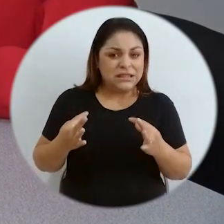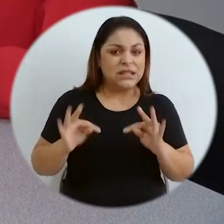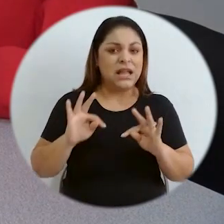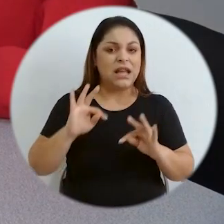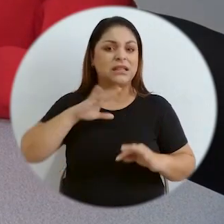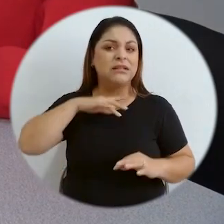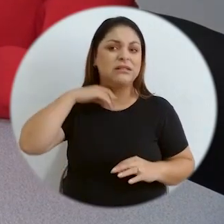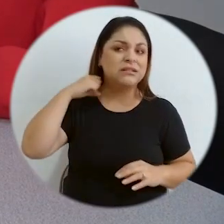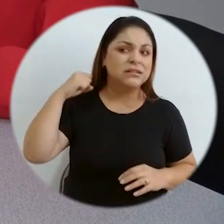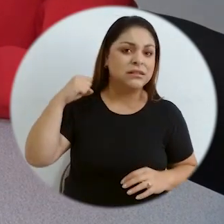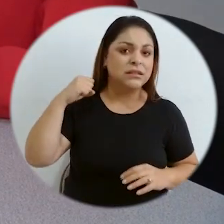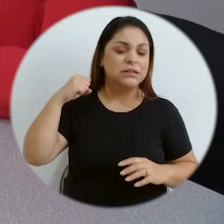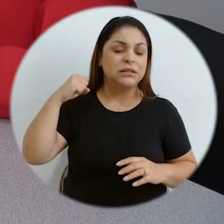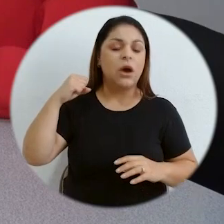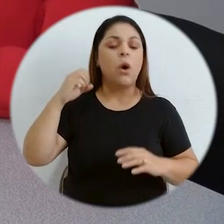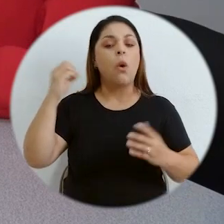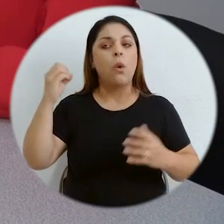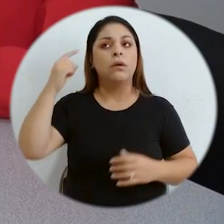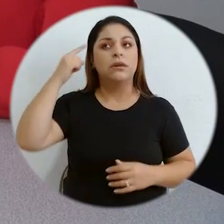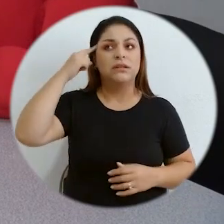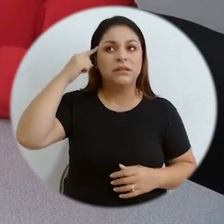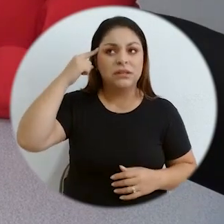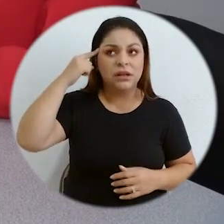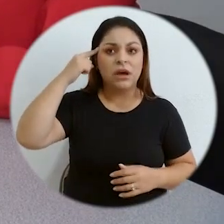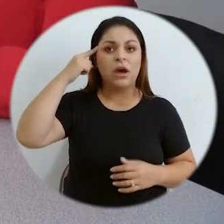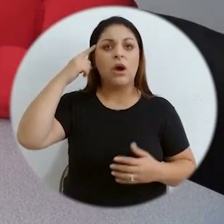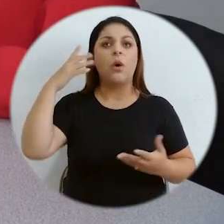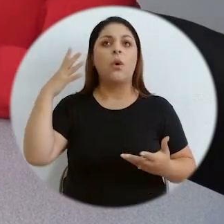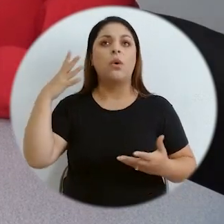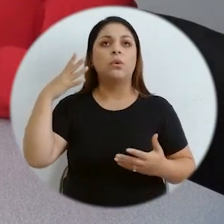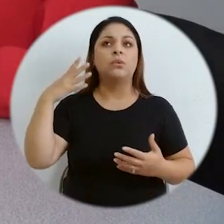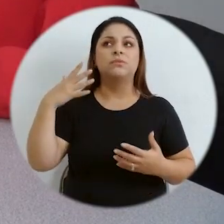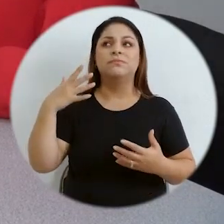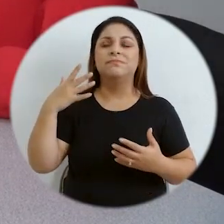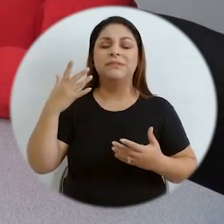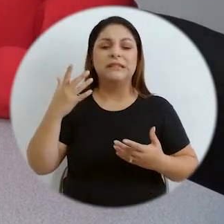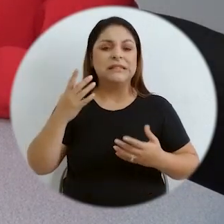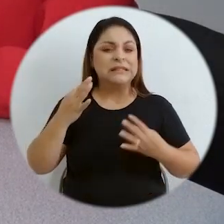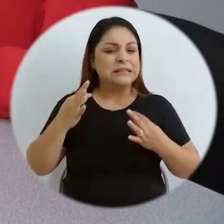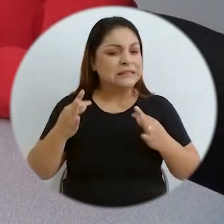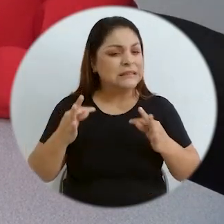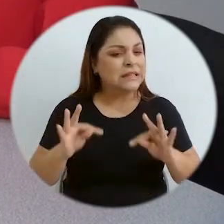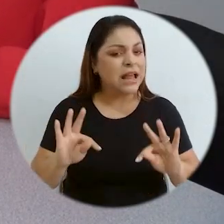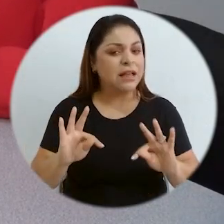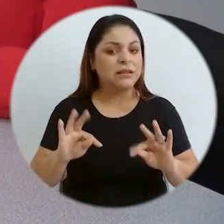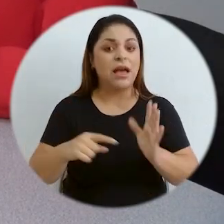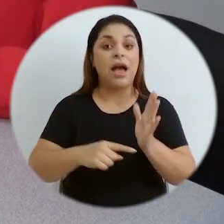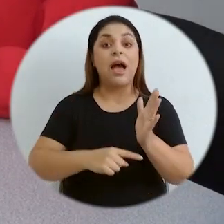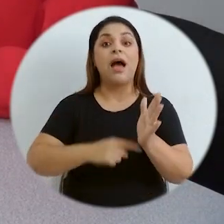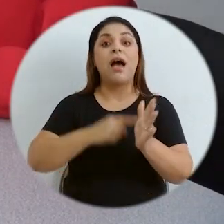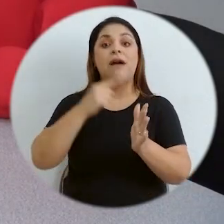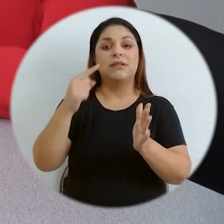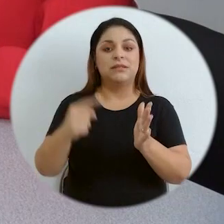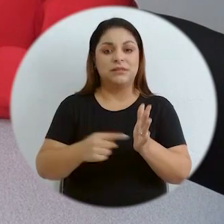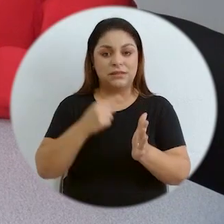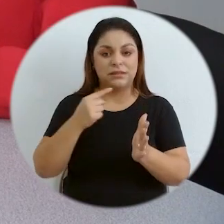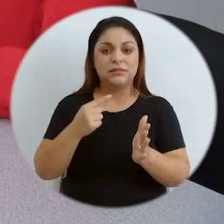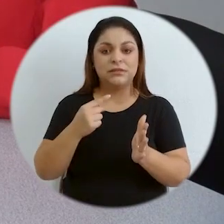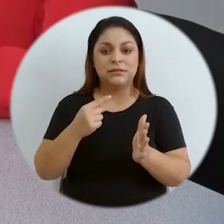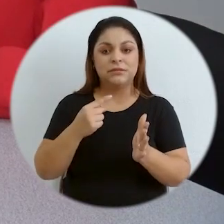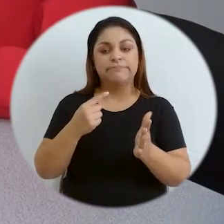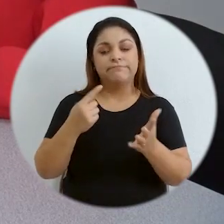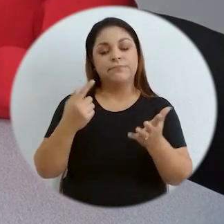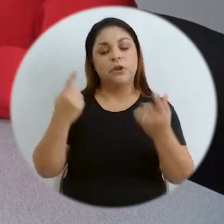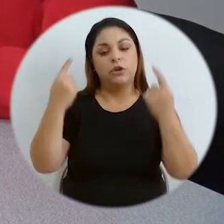lo intenta, sino que lo piensa, que hace el gesto, ¿verdad?, que lo intenta y desgraciadamente a veces